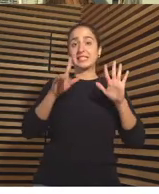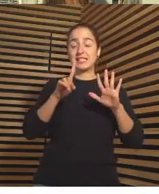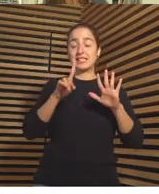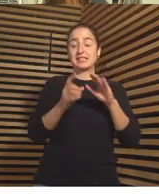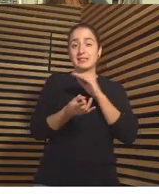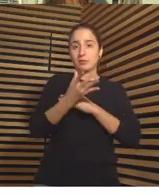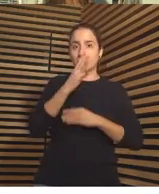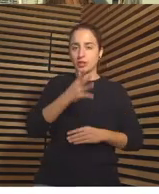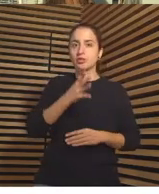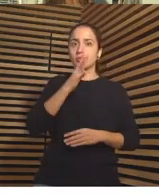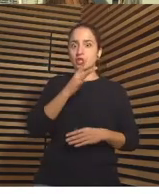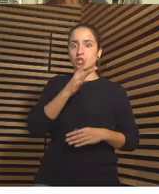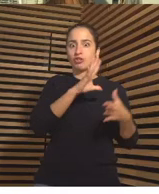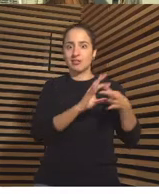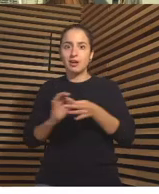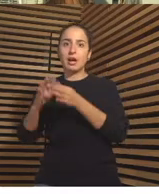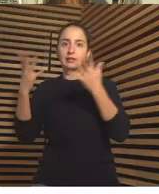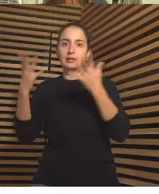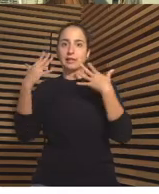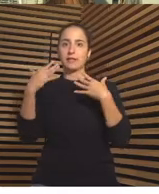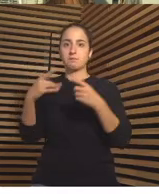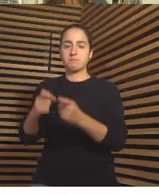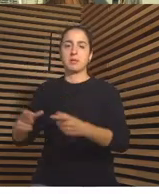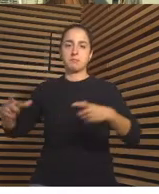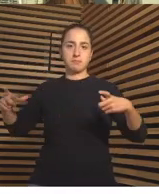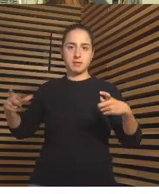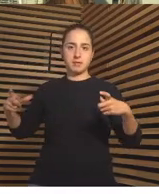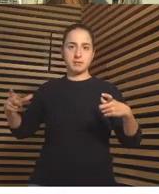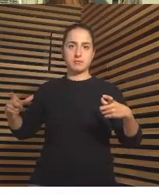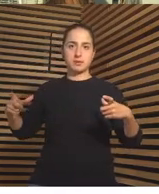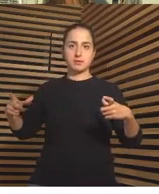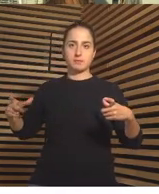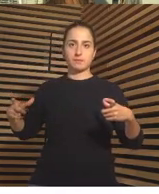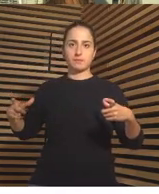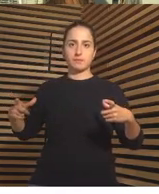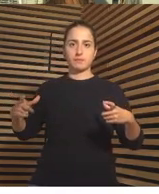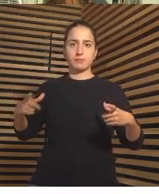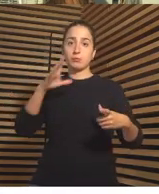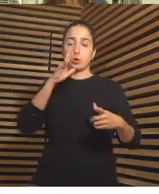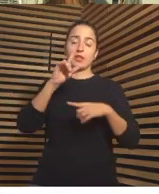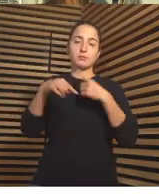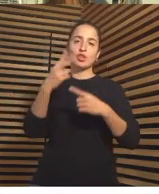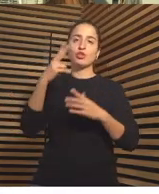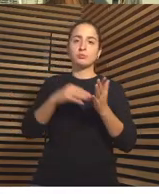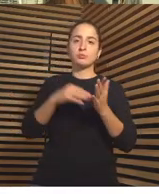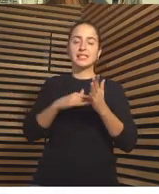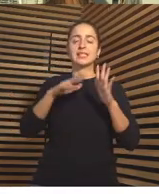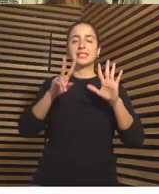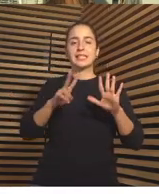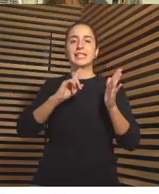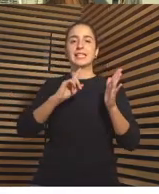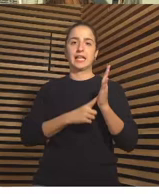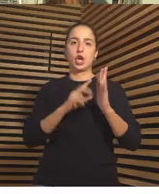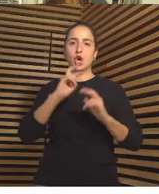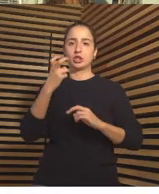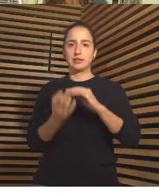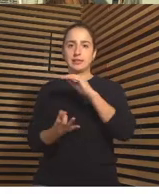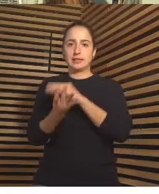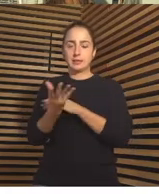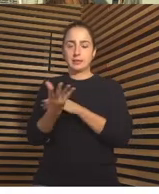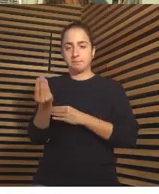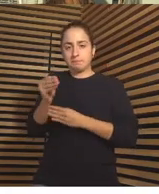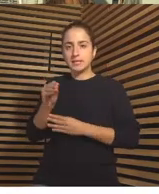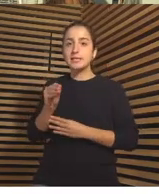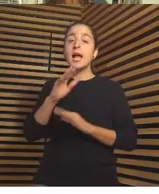de terrazas existente en 2007. Y luego, cuando se produce de nuevo un